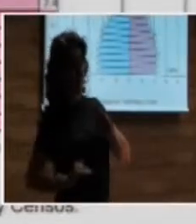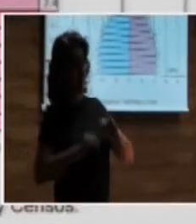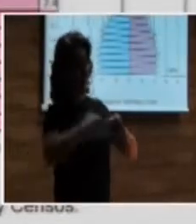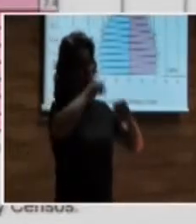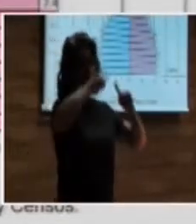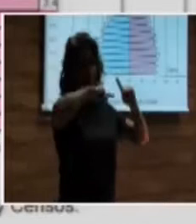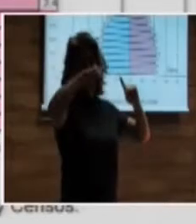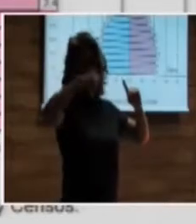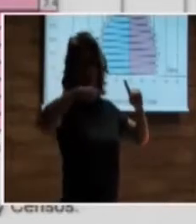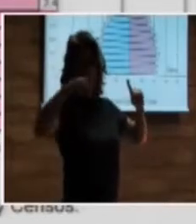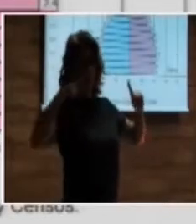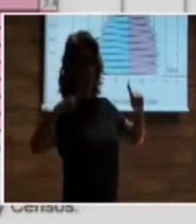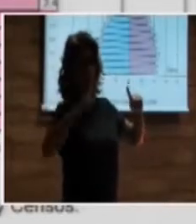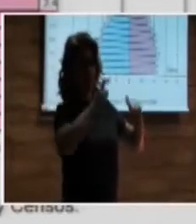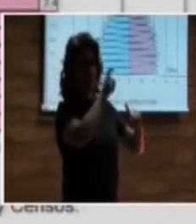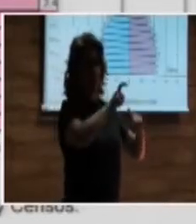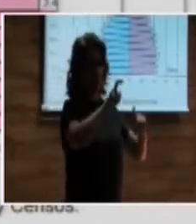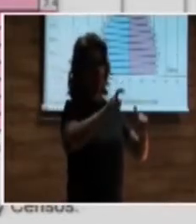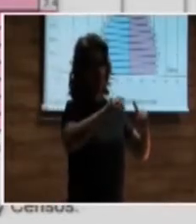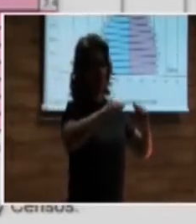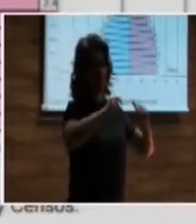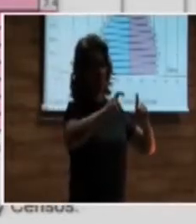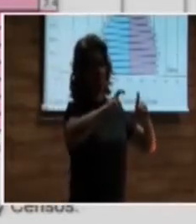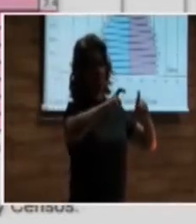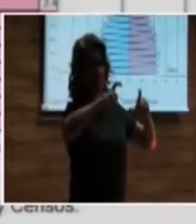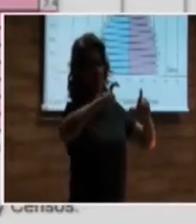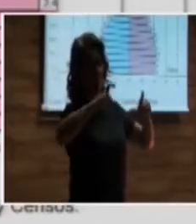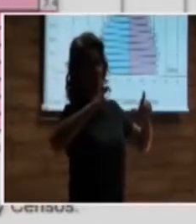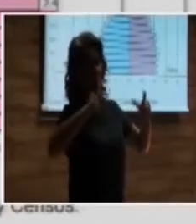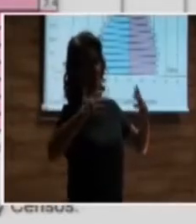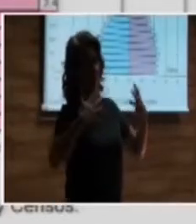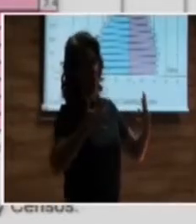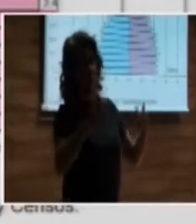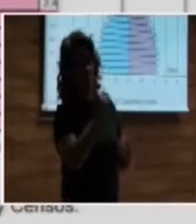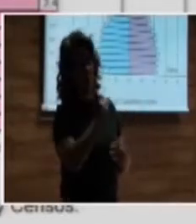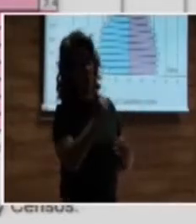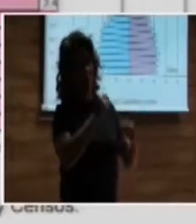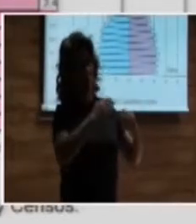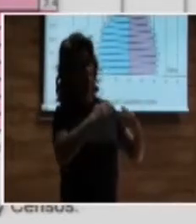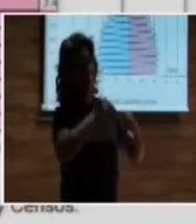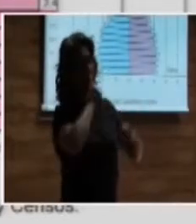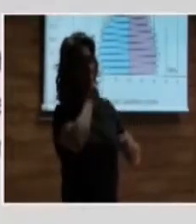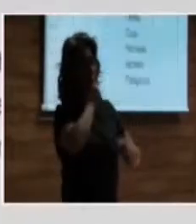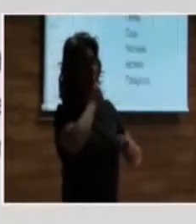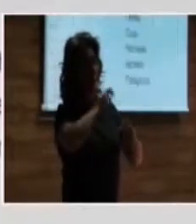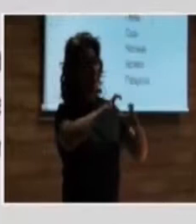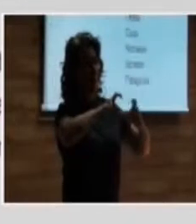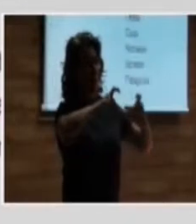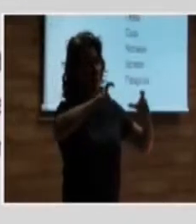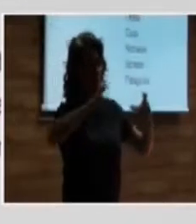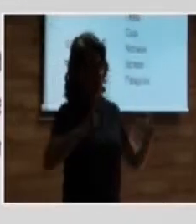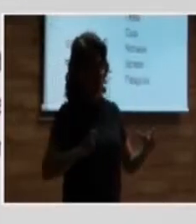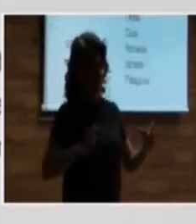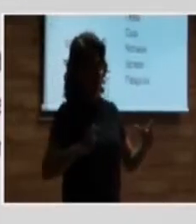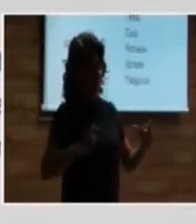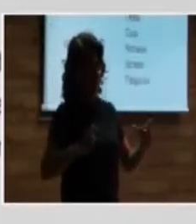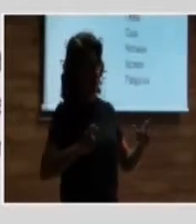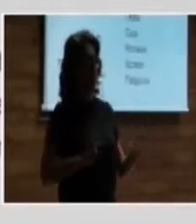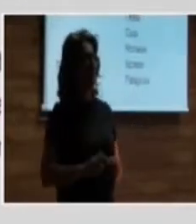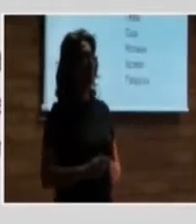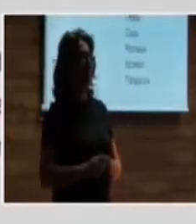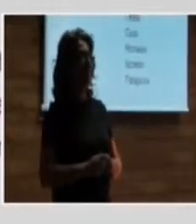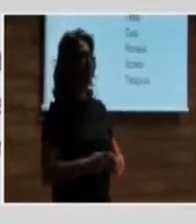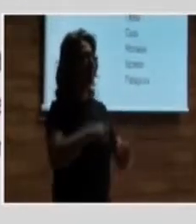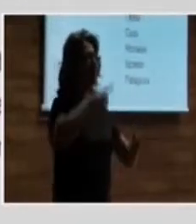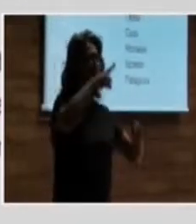poblacional, esa población, esos gráficos aumentan con un gran aumento de las poblaciones envejecidas. Tenemos una